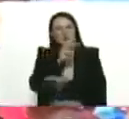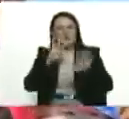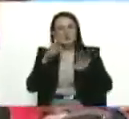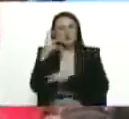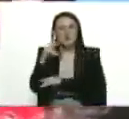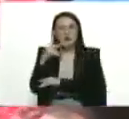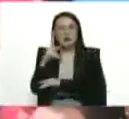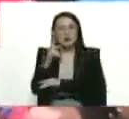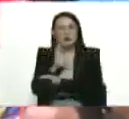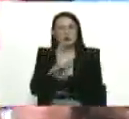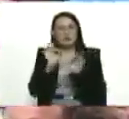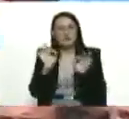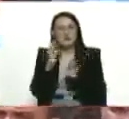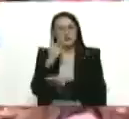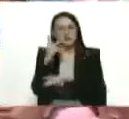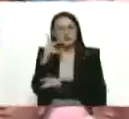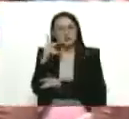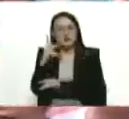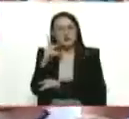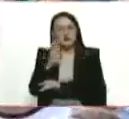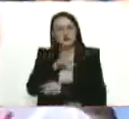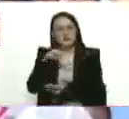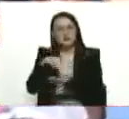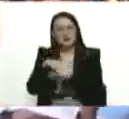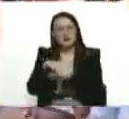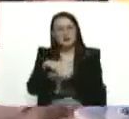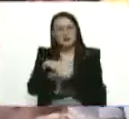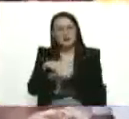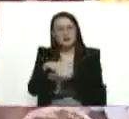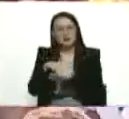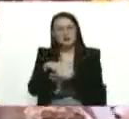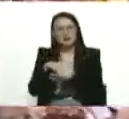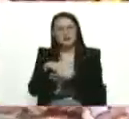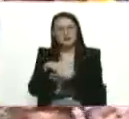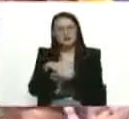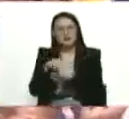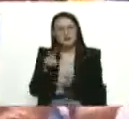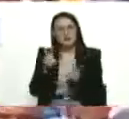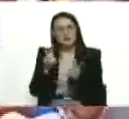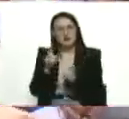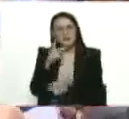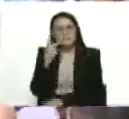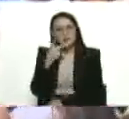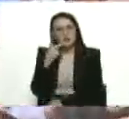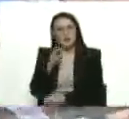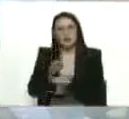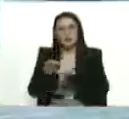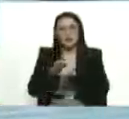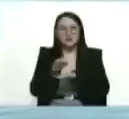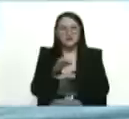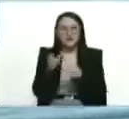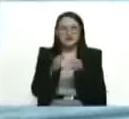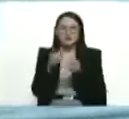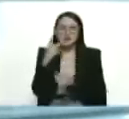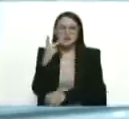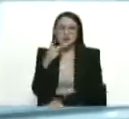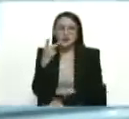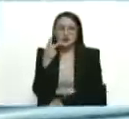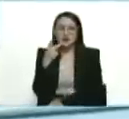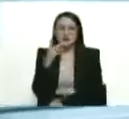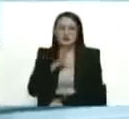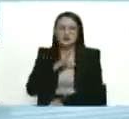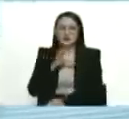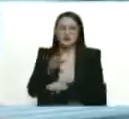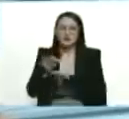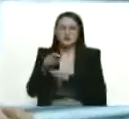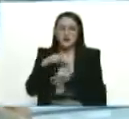parroquias y especial de las 4 parroquias acá en Miranda, de los equipos políticos municipales, del equipo político municipal de Miranda